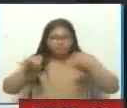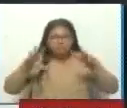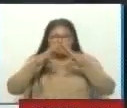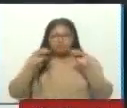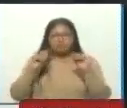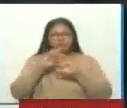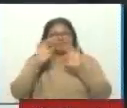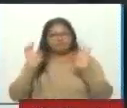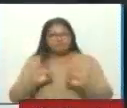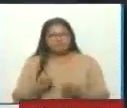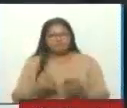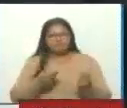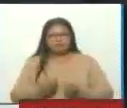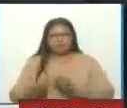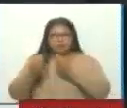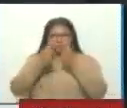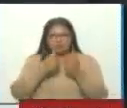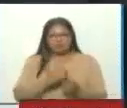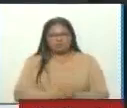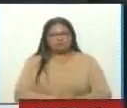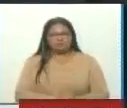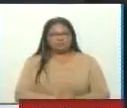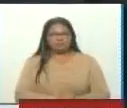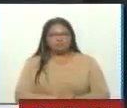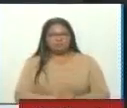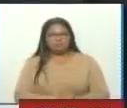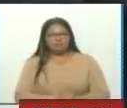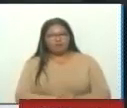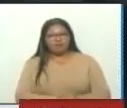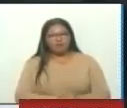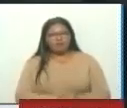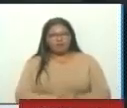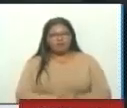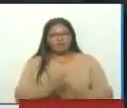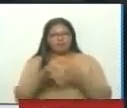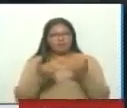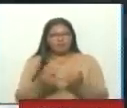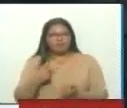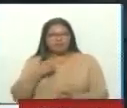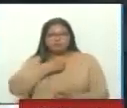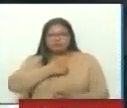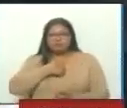medio económico y llega a todos lados. Exactamente. Cosa que yo lamento que no se